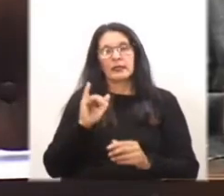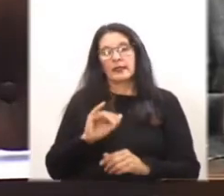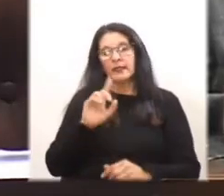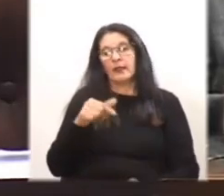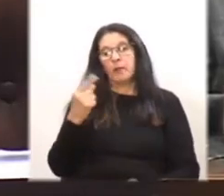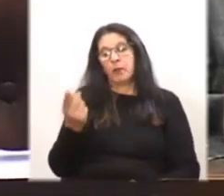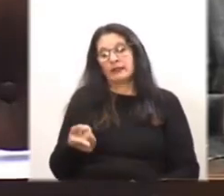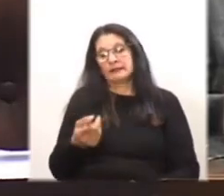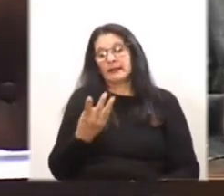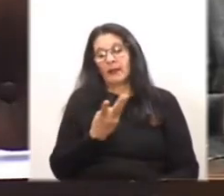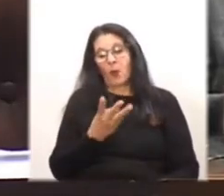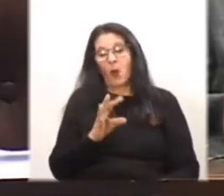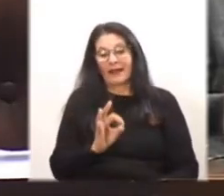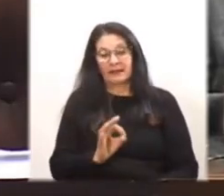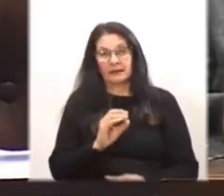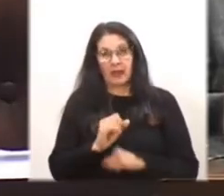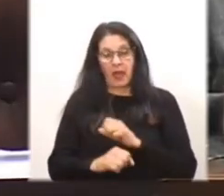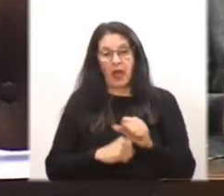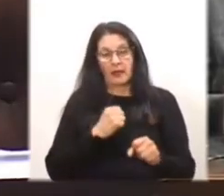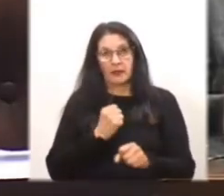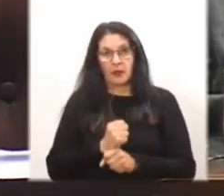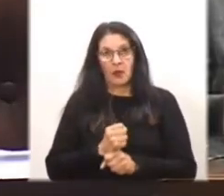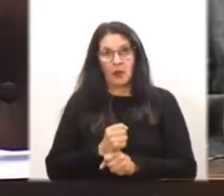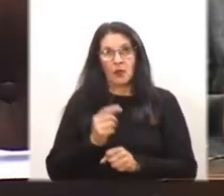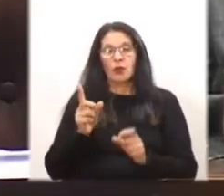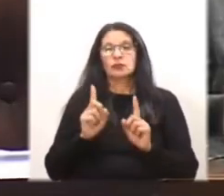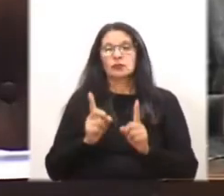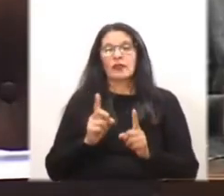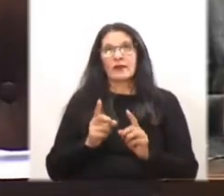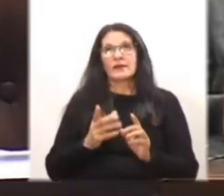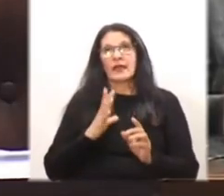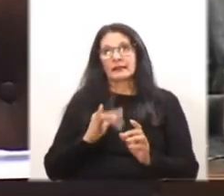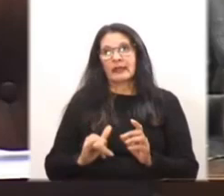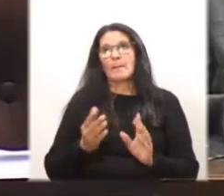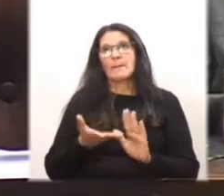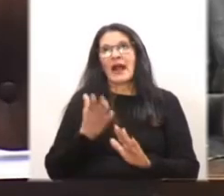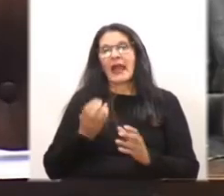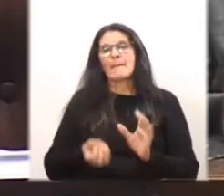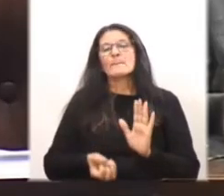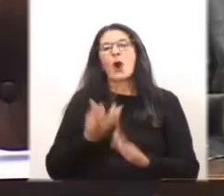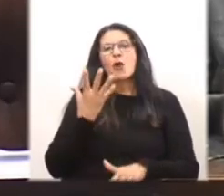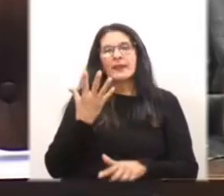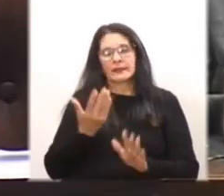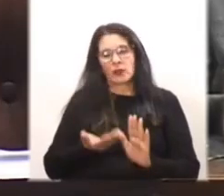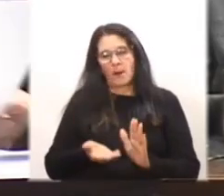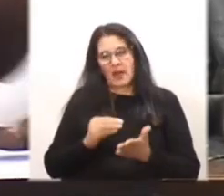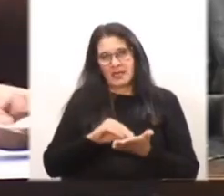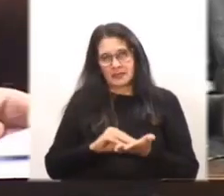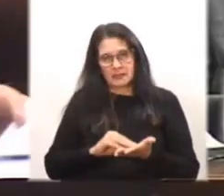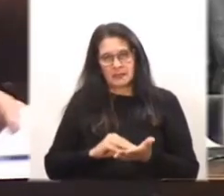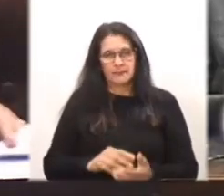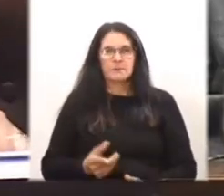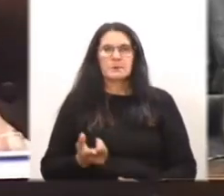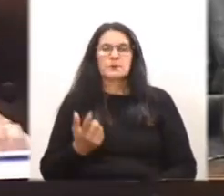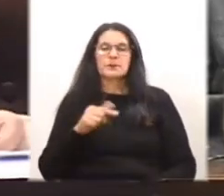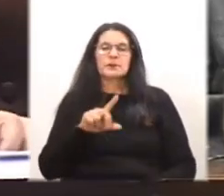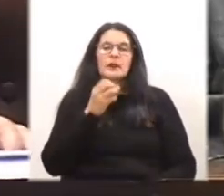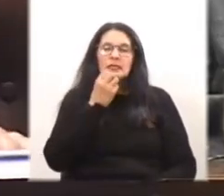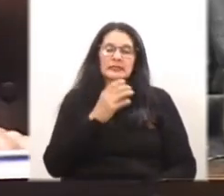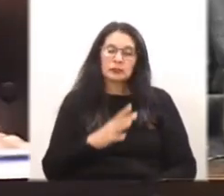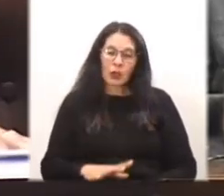40 años, se está en plena etapa de modernización. Pero historia tiene las cosas, señor presidente, y